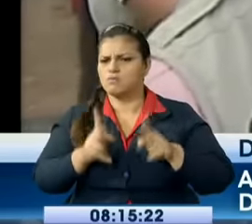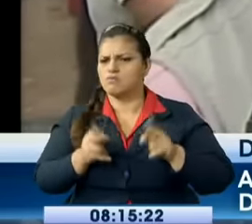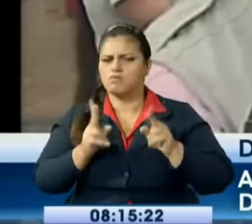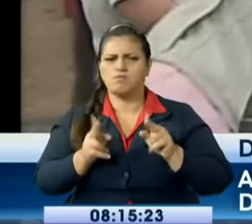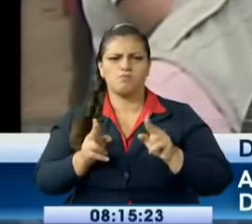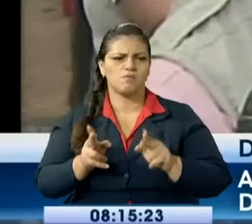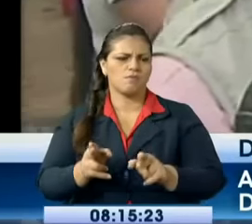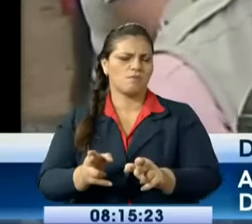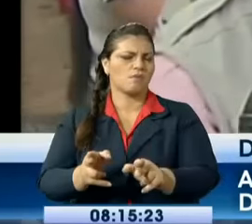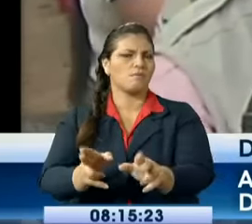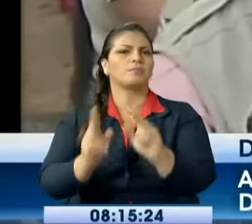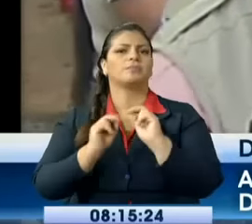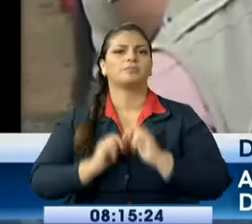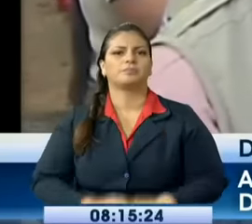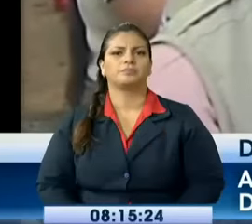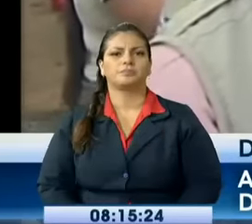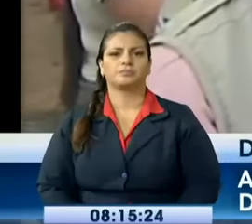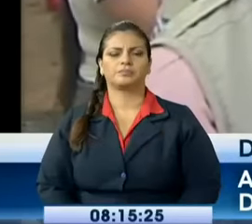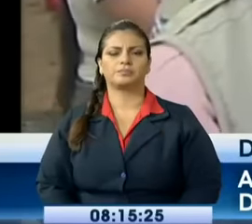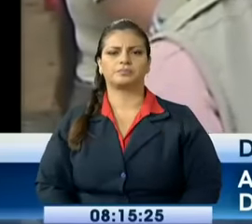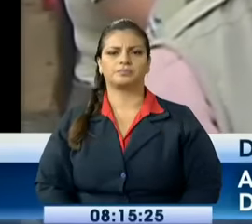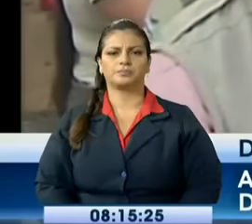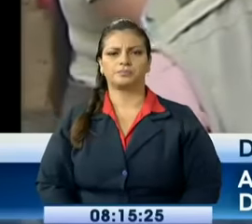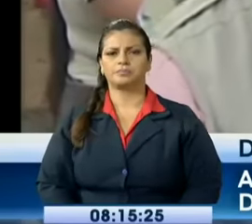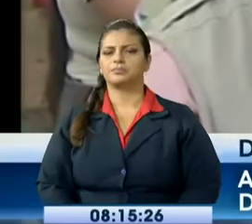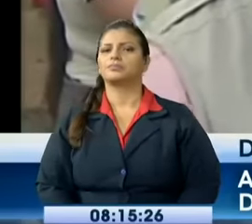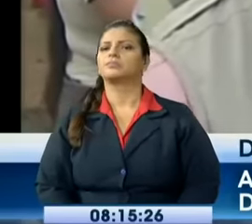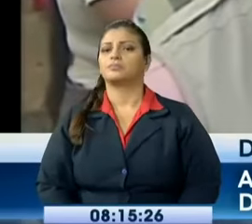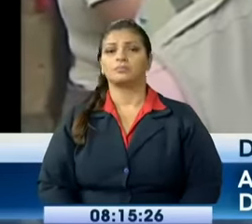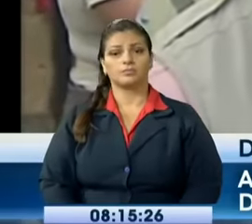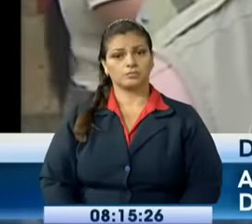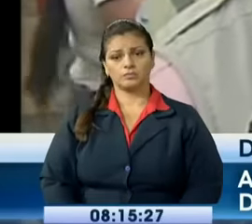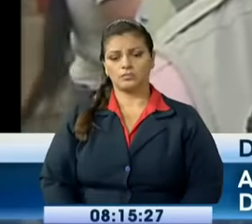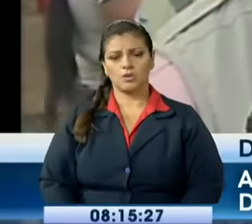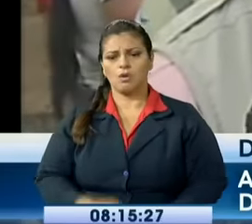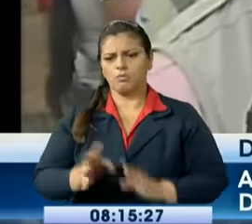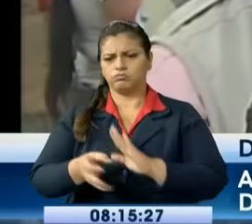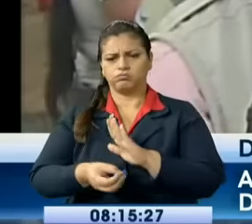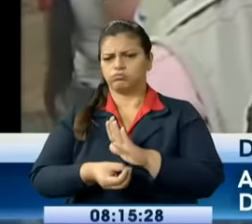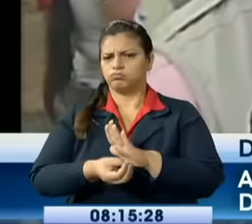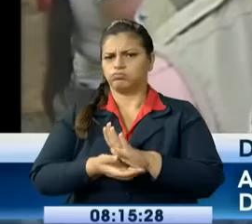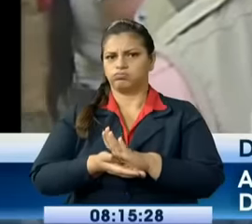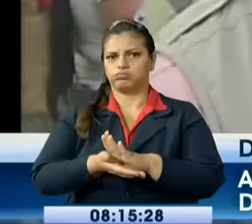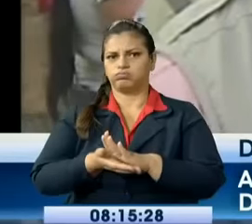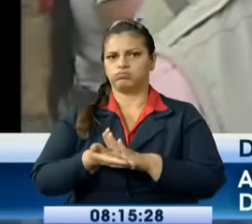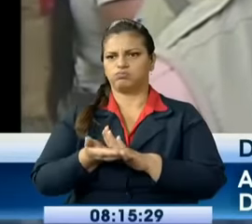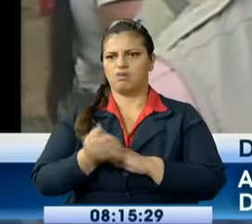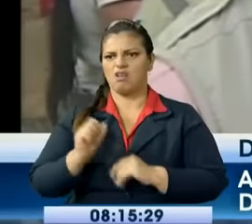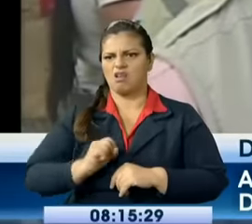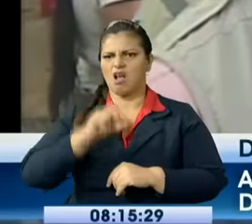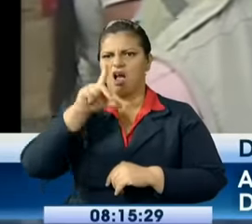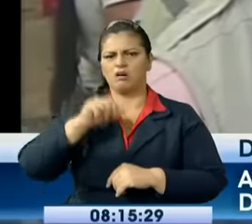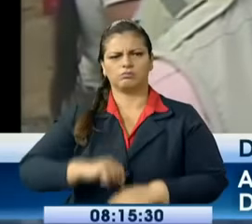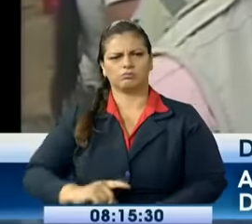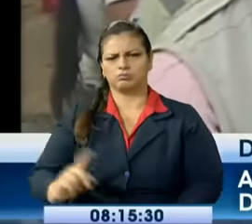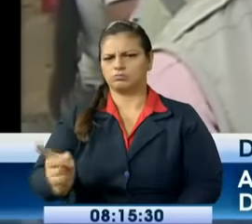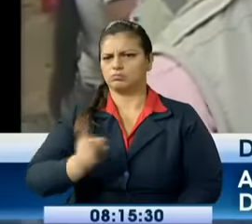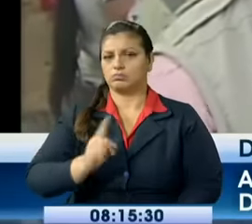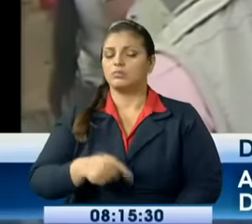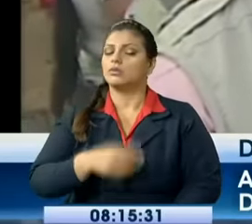mismos de la semana pasada en la actualidad. Es decir, no se está dando la especulación porque la comisaría e